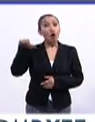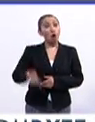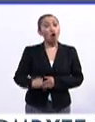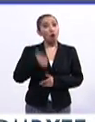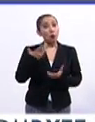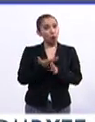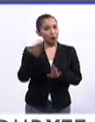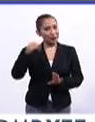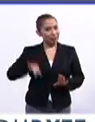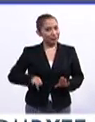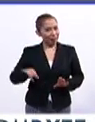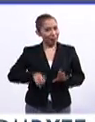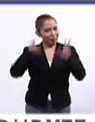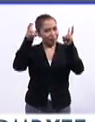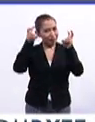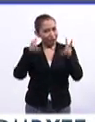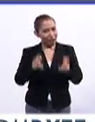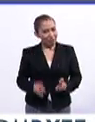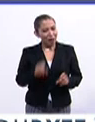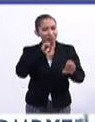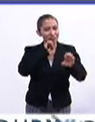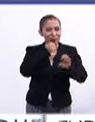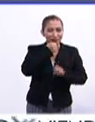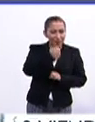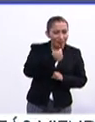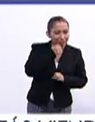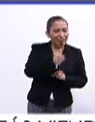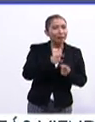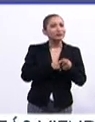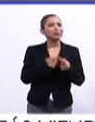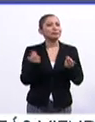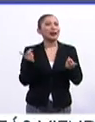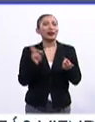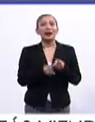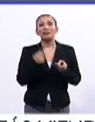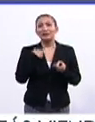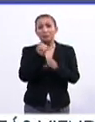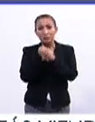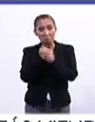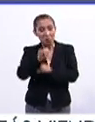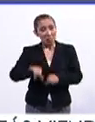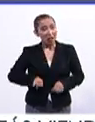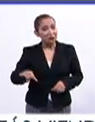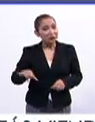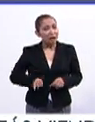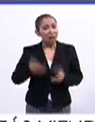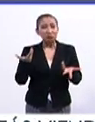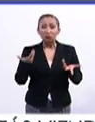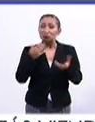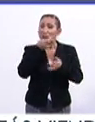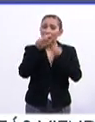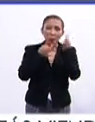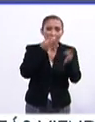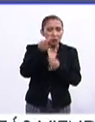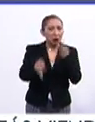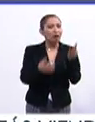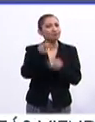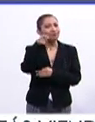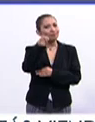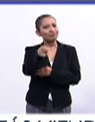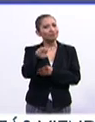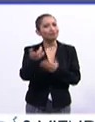un programa muy interesante tenemos entrevista tenemos de reportajes muy interesantes notas que le van